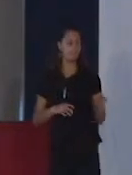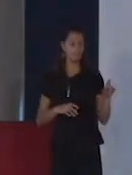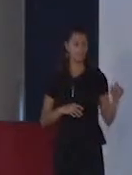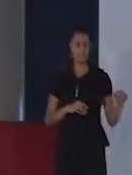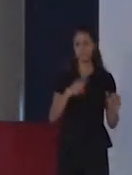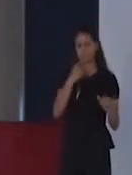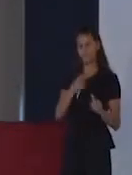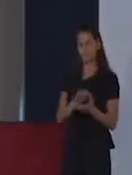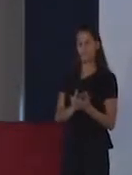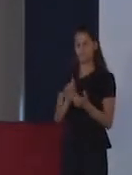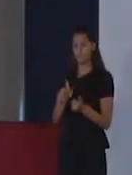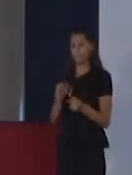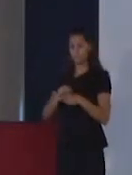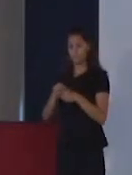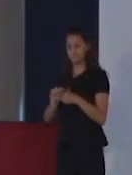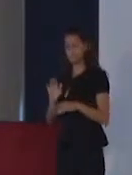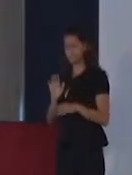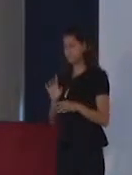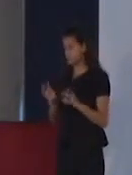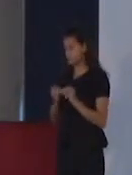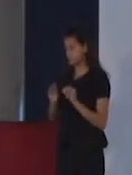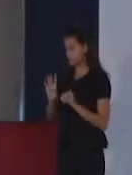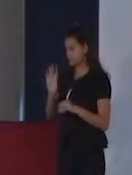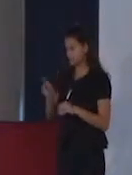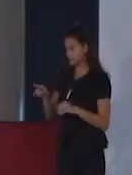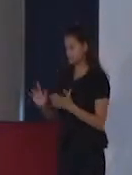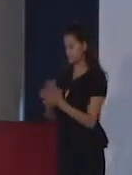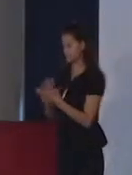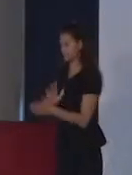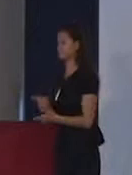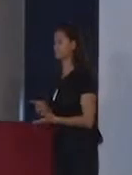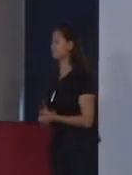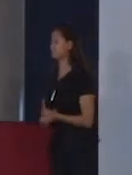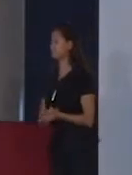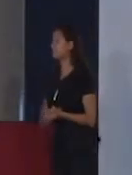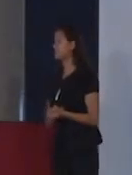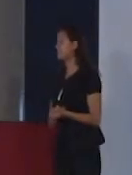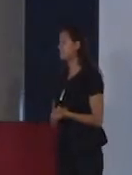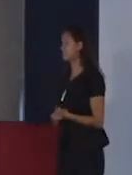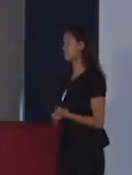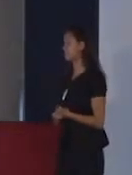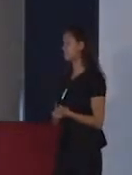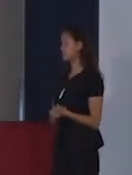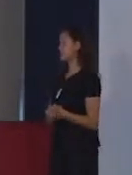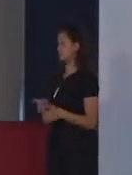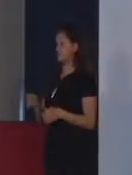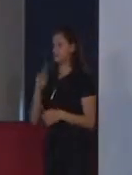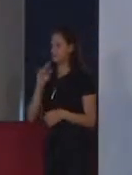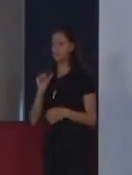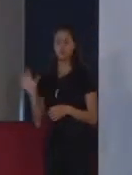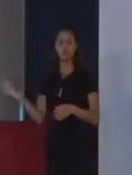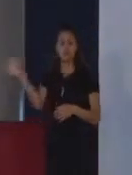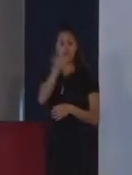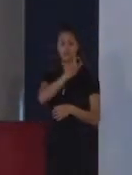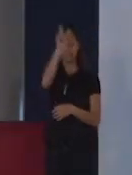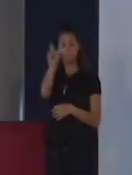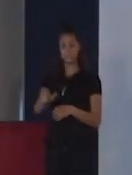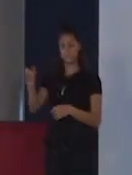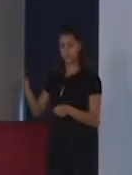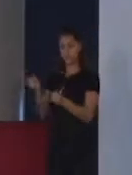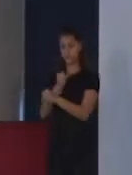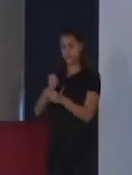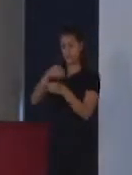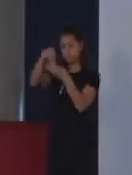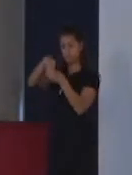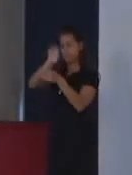entonces de ejercicio. ¿Iba a decir algo más? Señora. Que todos los funcionarios de las entidades y la